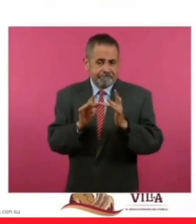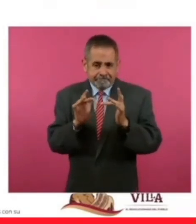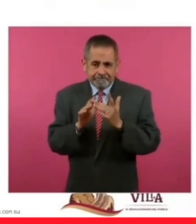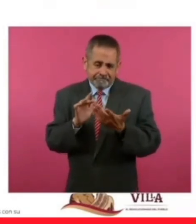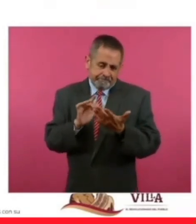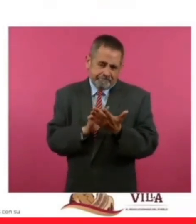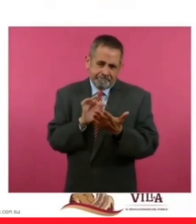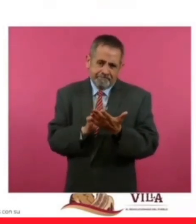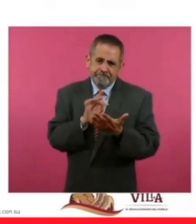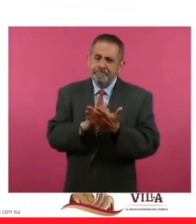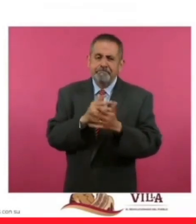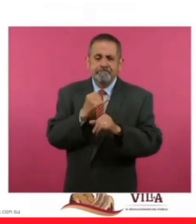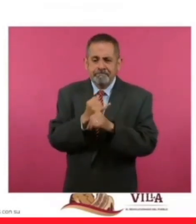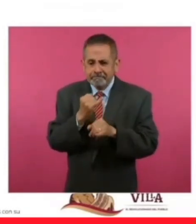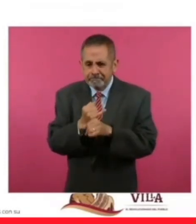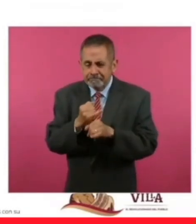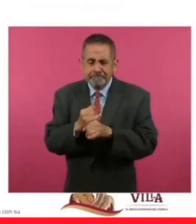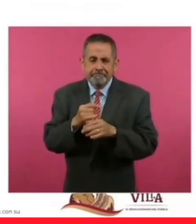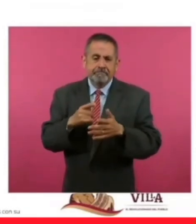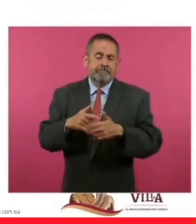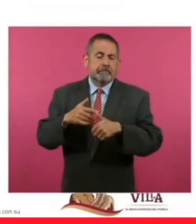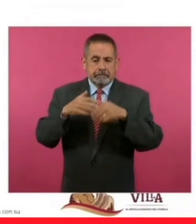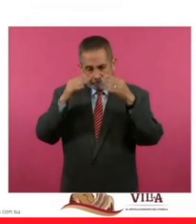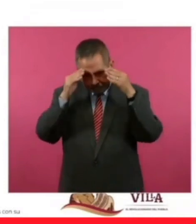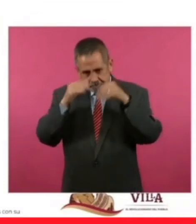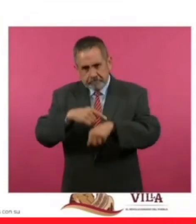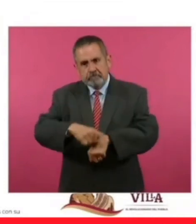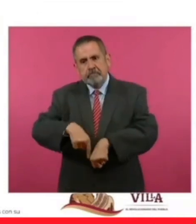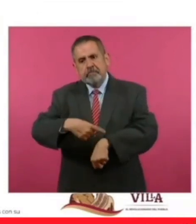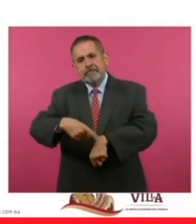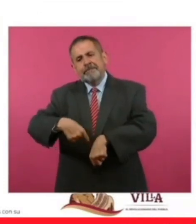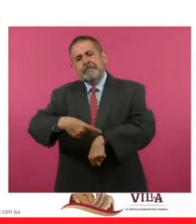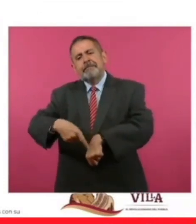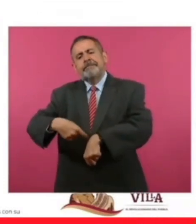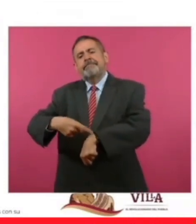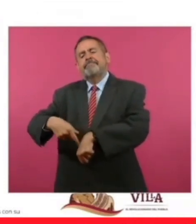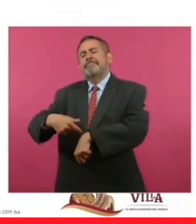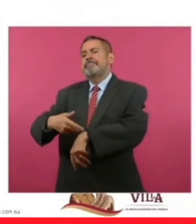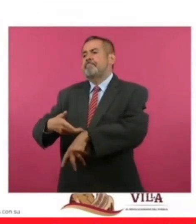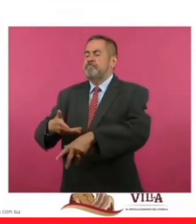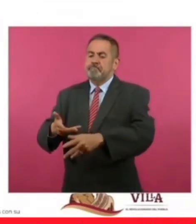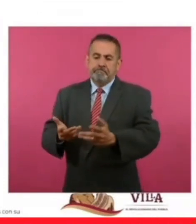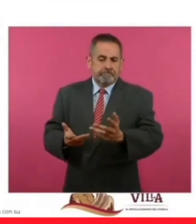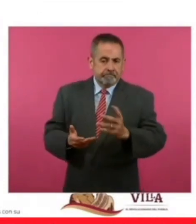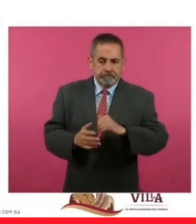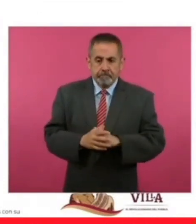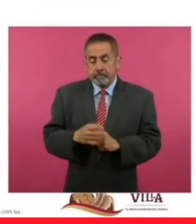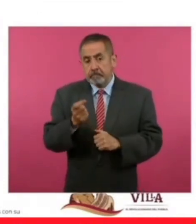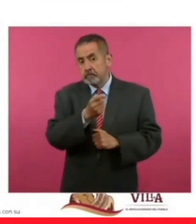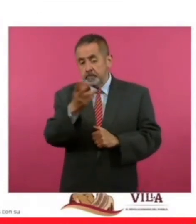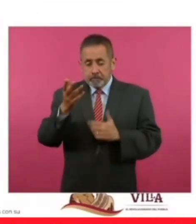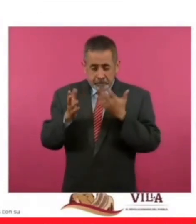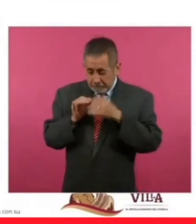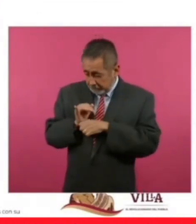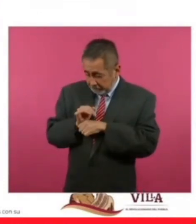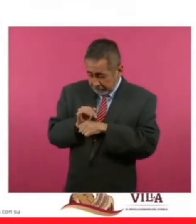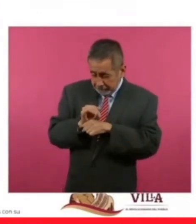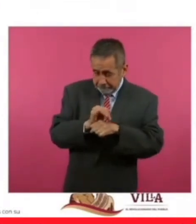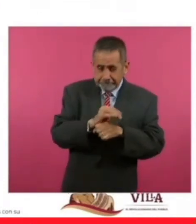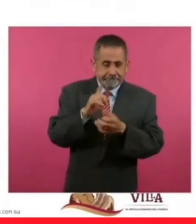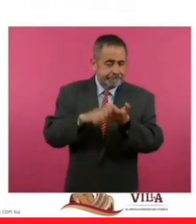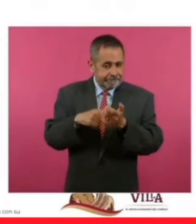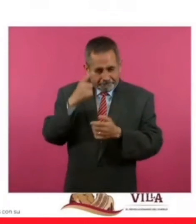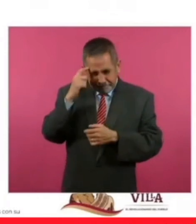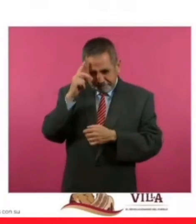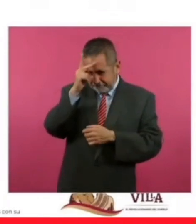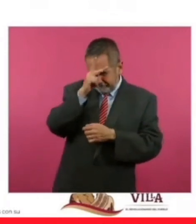o de divulgación es en la mayoría del tiempo que se utiliza y existen estudios psicosociales que esto